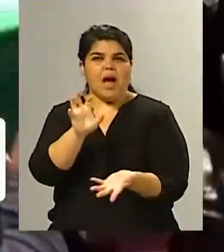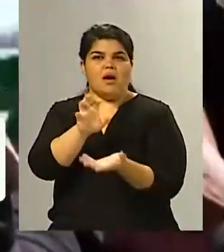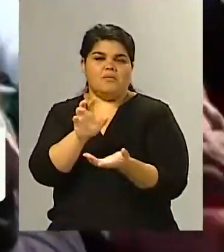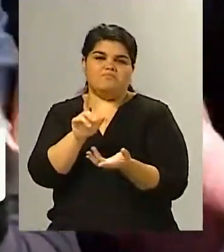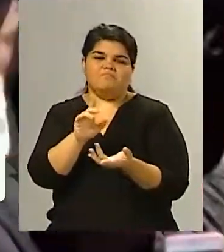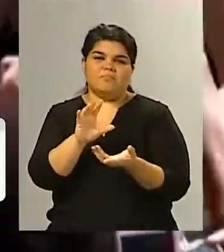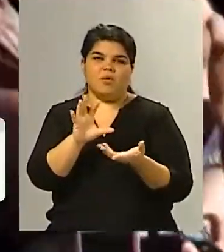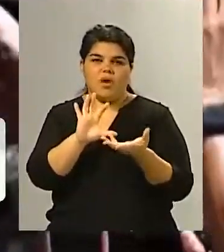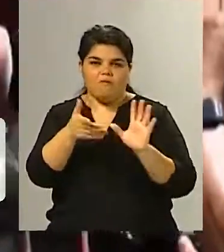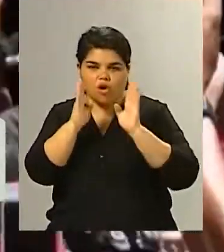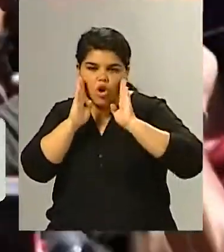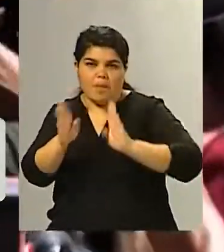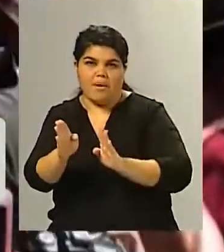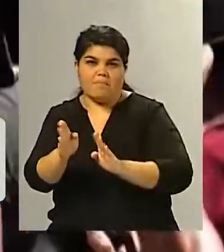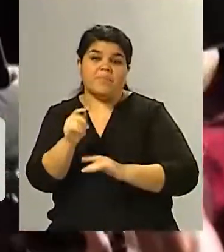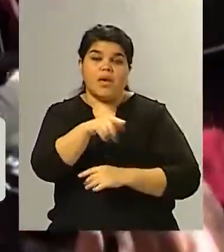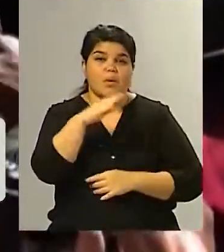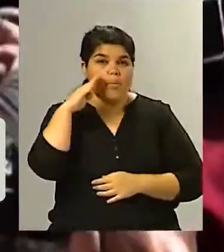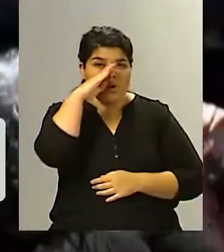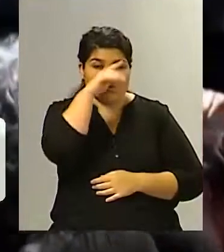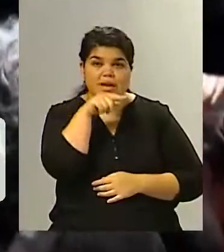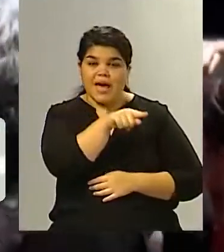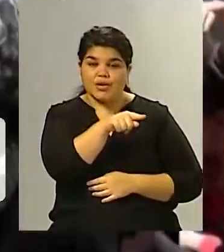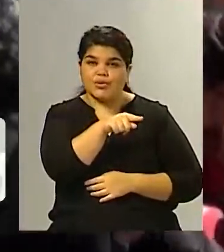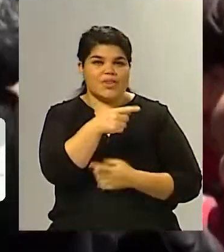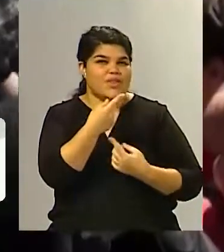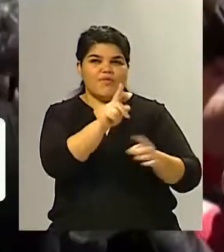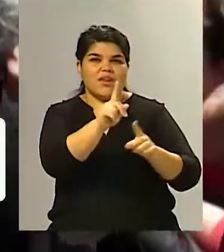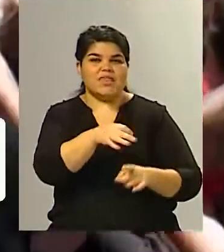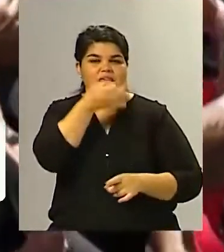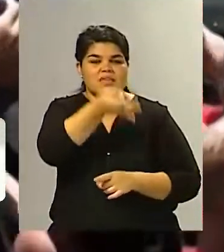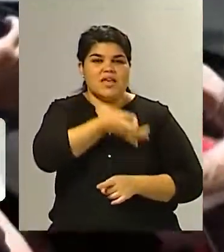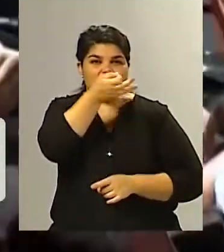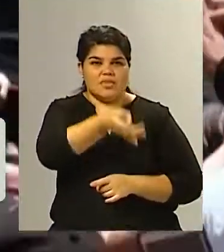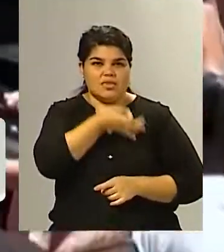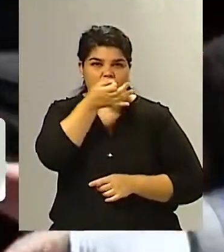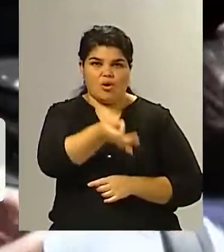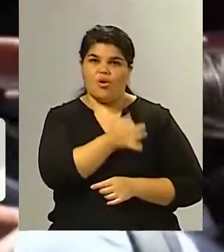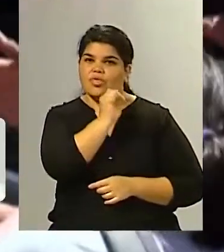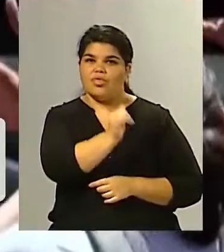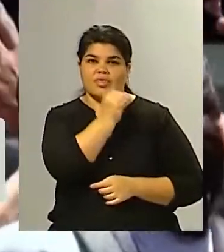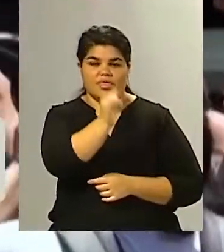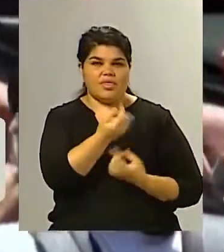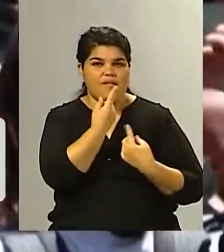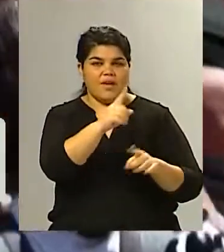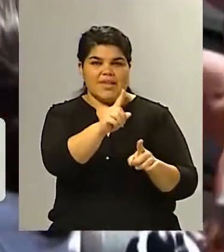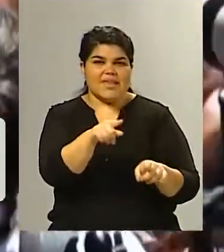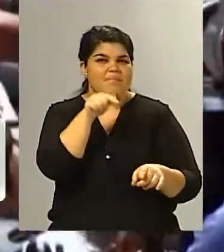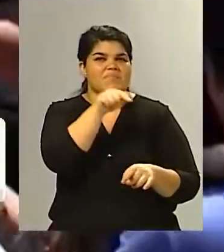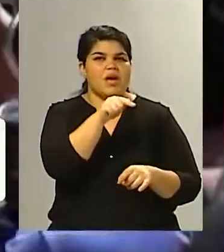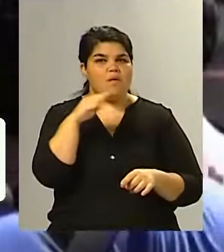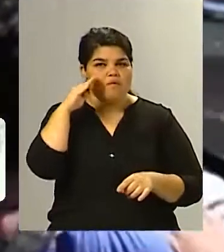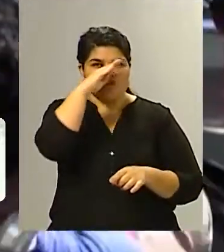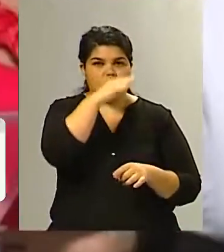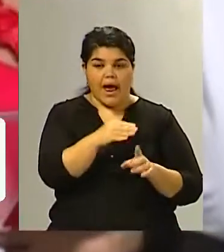Bolsonaro como tuvo un discurso más centrista o tuvo un recorrido más centrista. No es el mismo Bolsonaro que nosotros